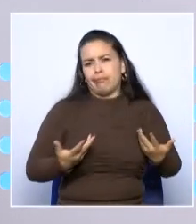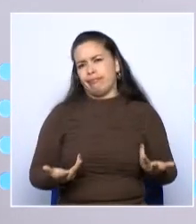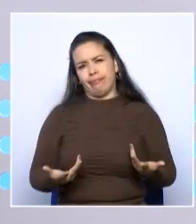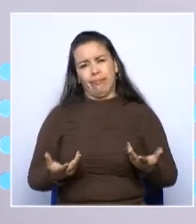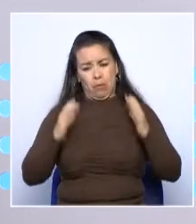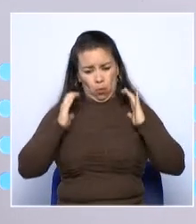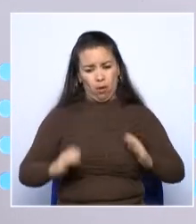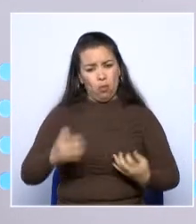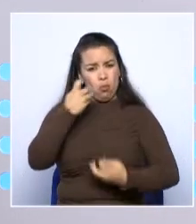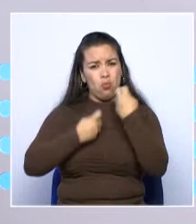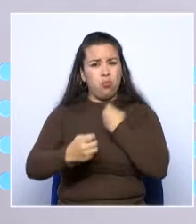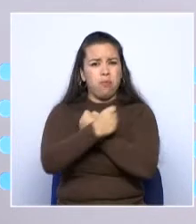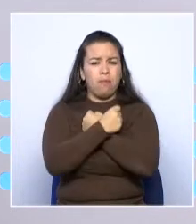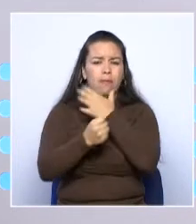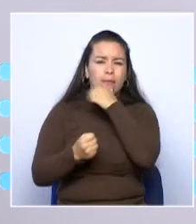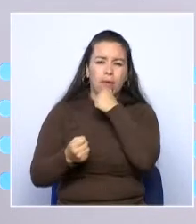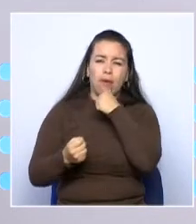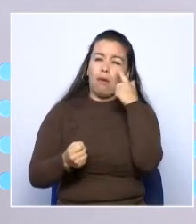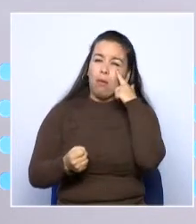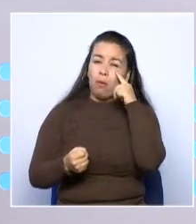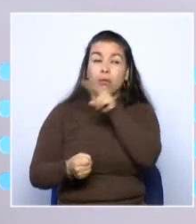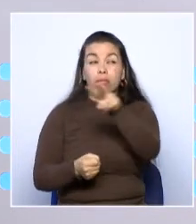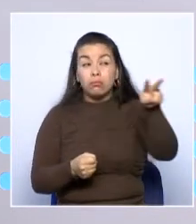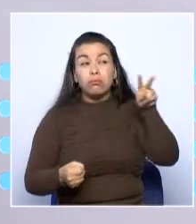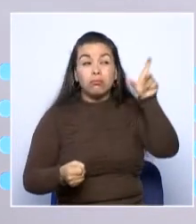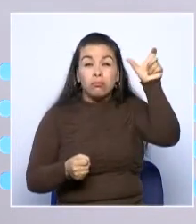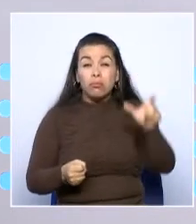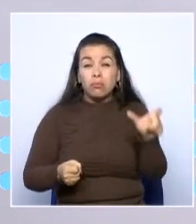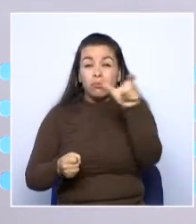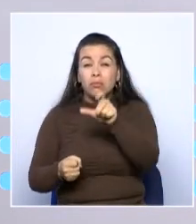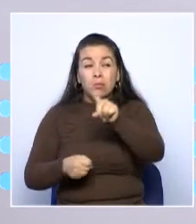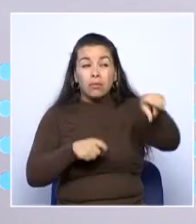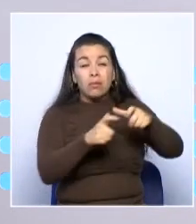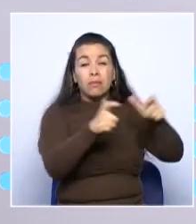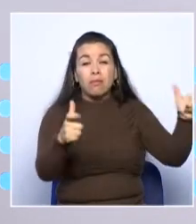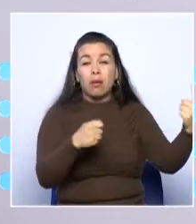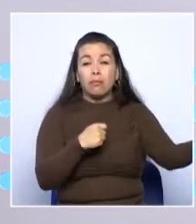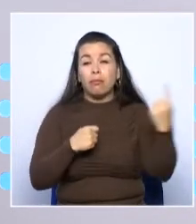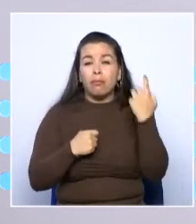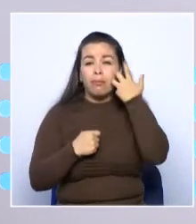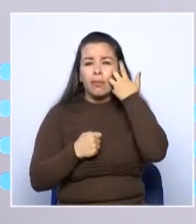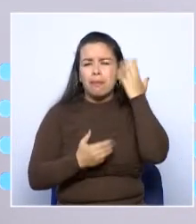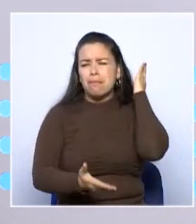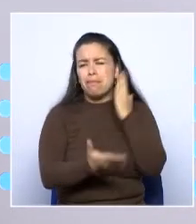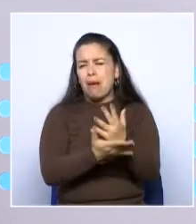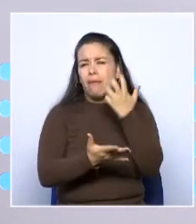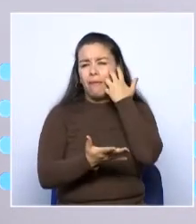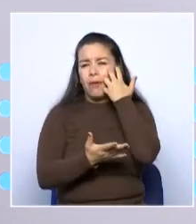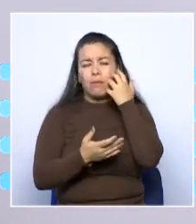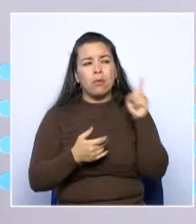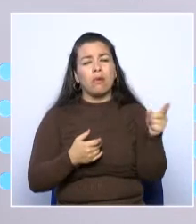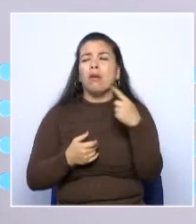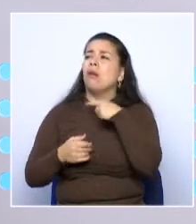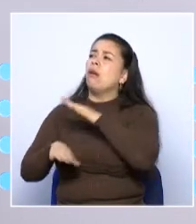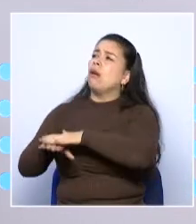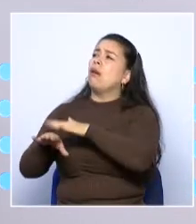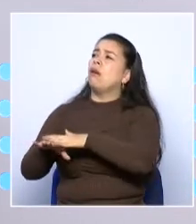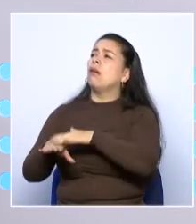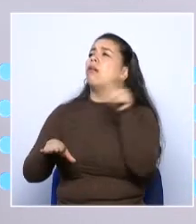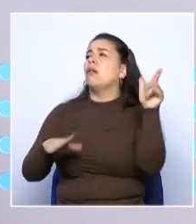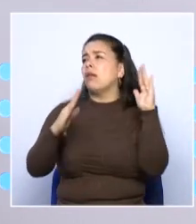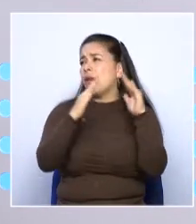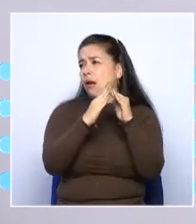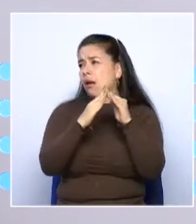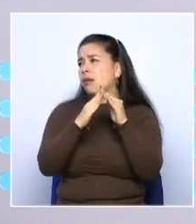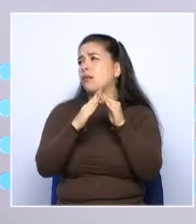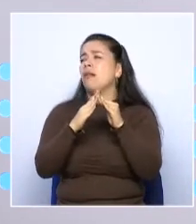cuerpo humano. Lo triste que vemos nosotros en la práctica médica es que cuando llega el paciente bien enfermo, le dice a uno, doctor, la casa, el